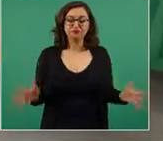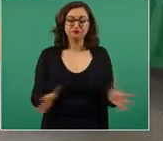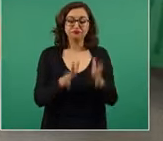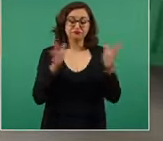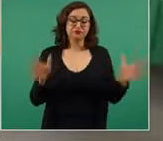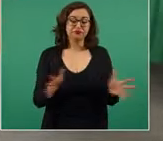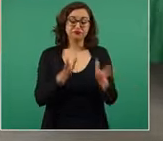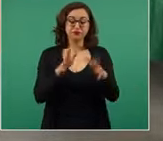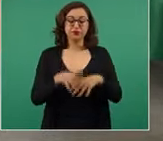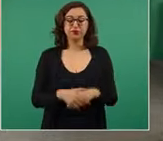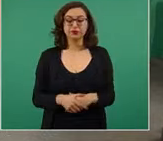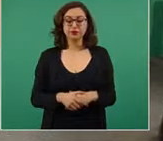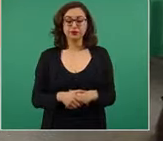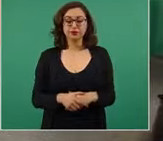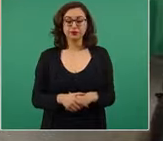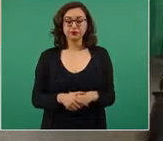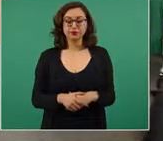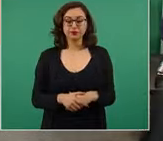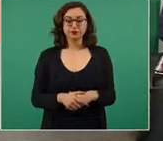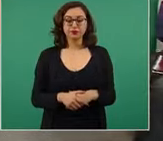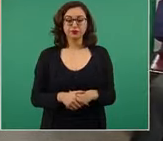México,